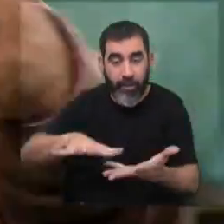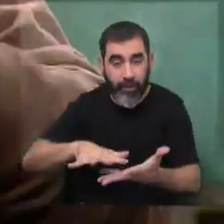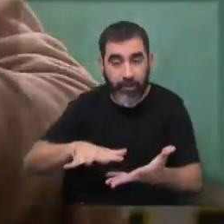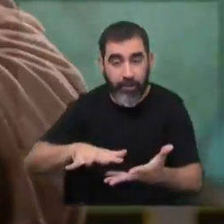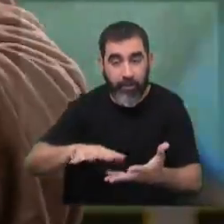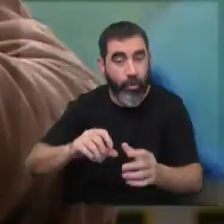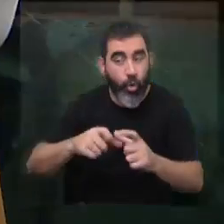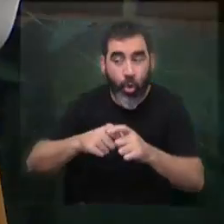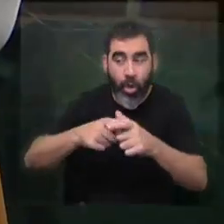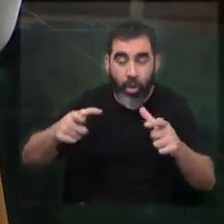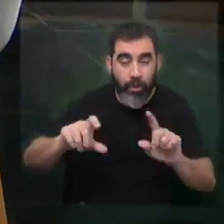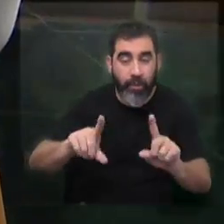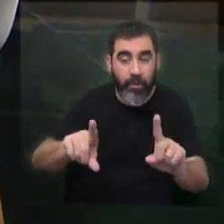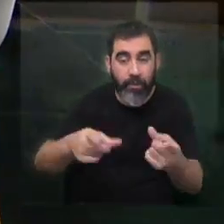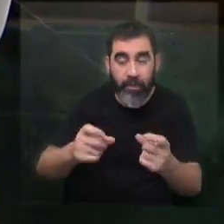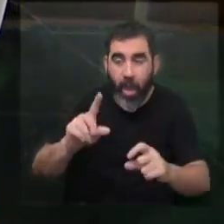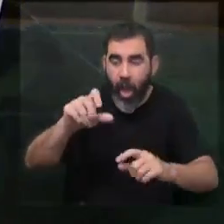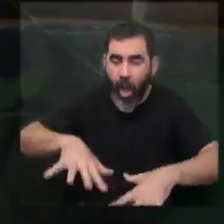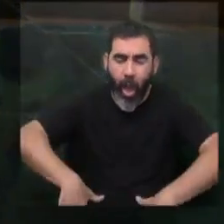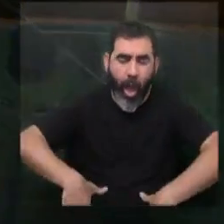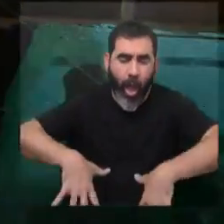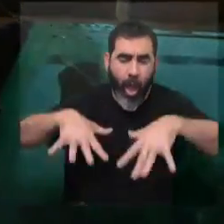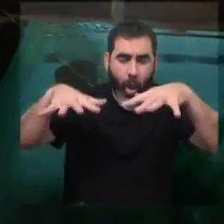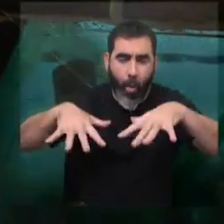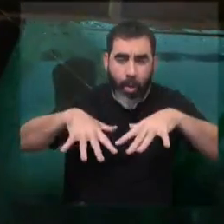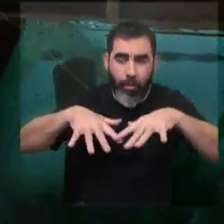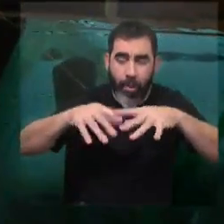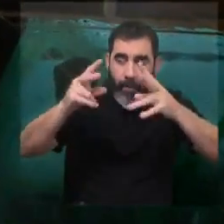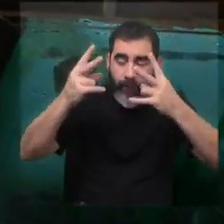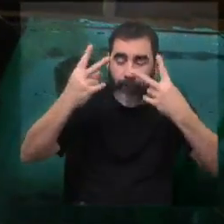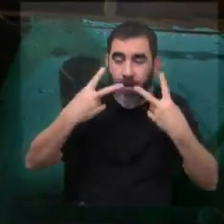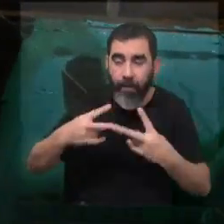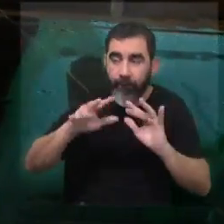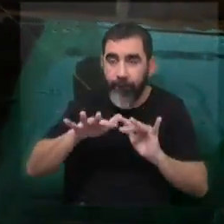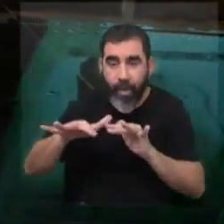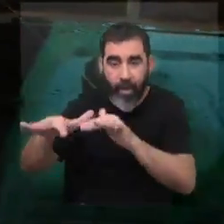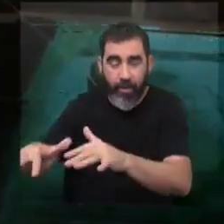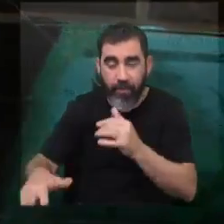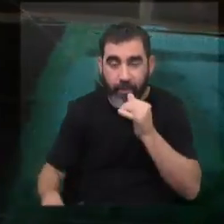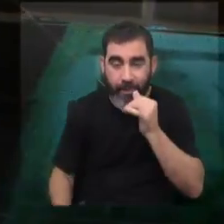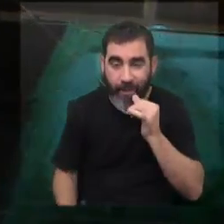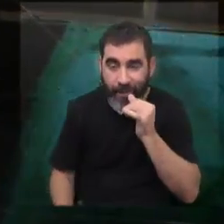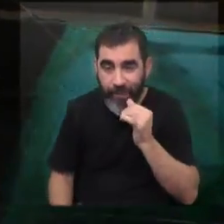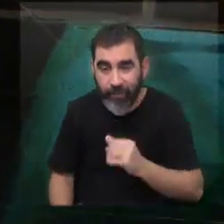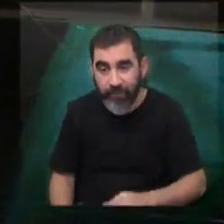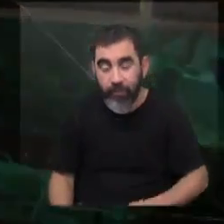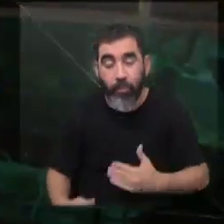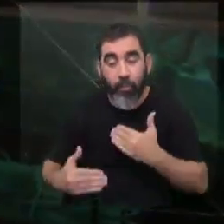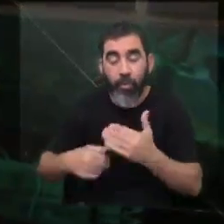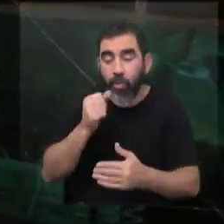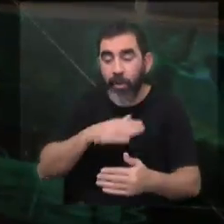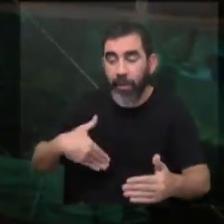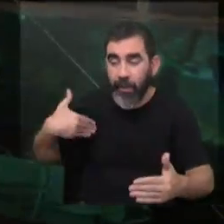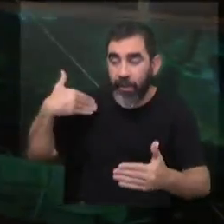dispersan mucho, necesitan grandes inundaciones y conectividad, digamos. Entonces indican bien procesos históricos